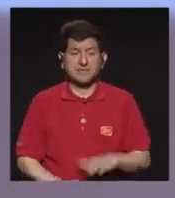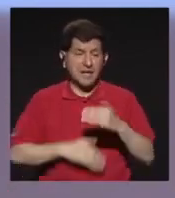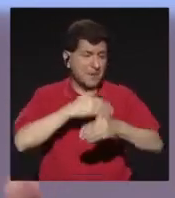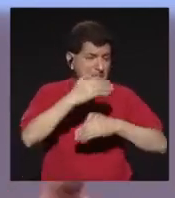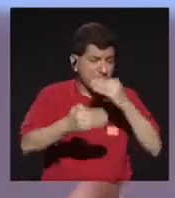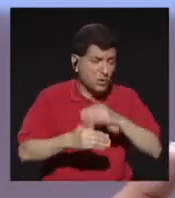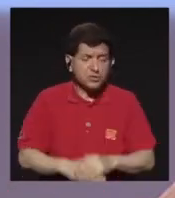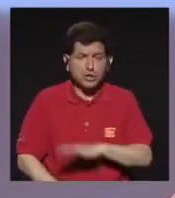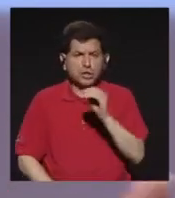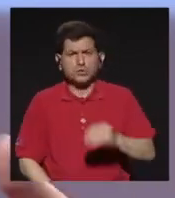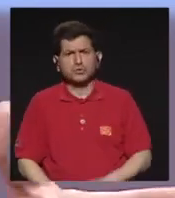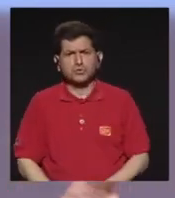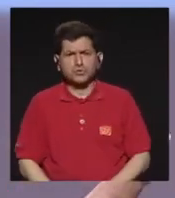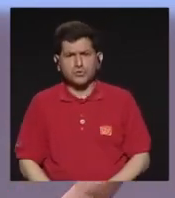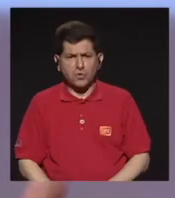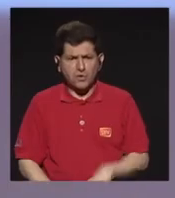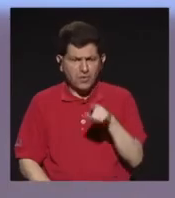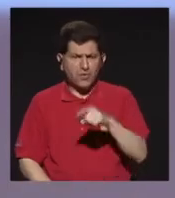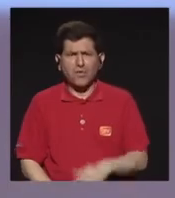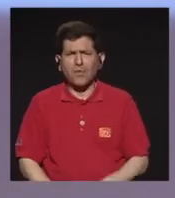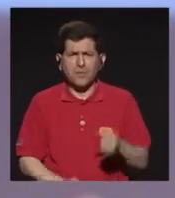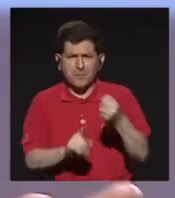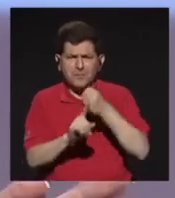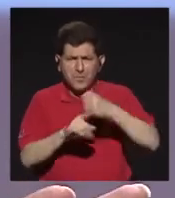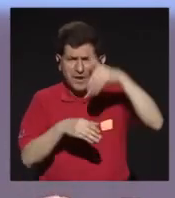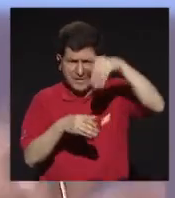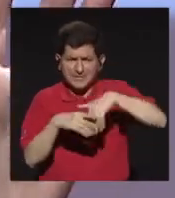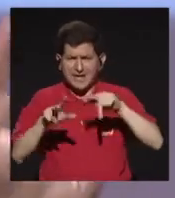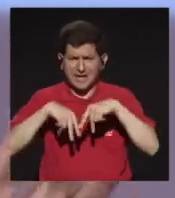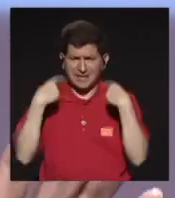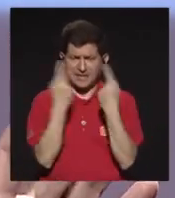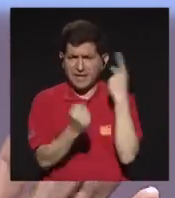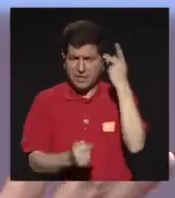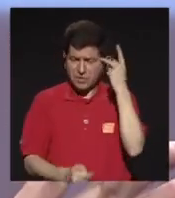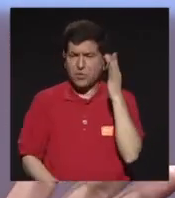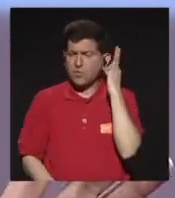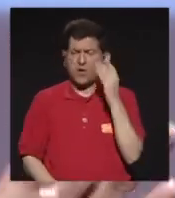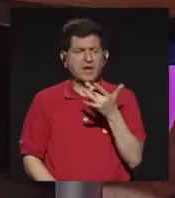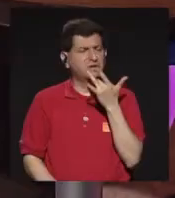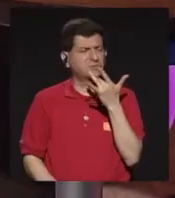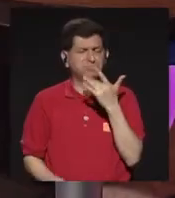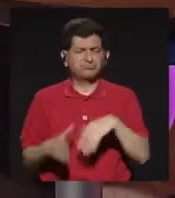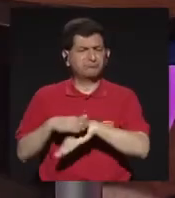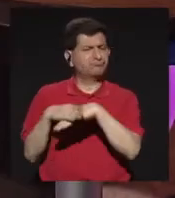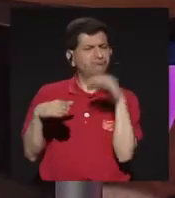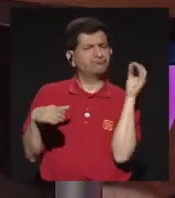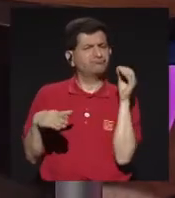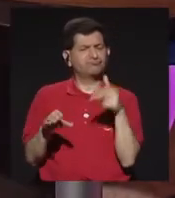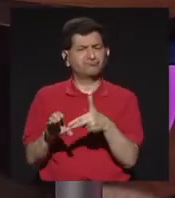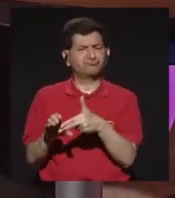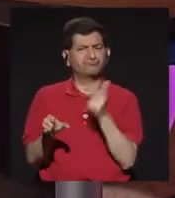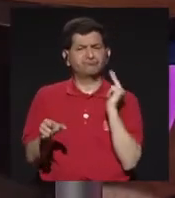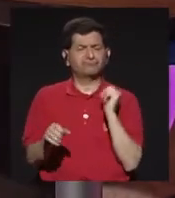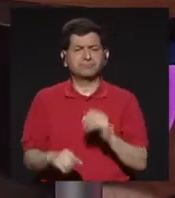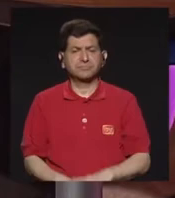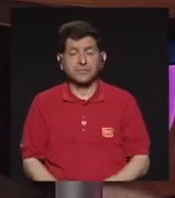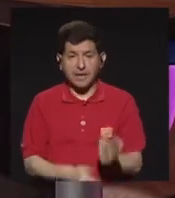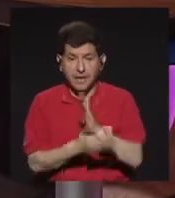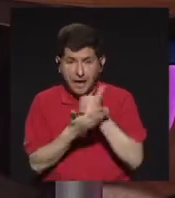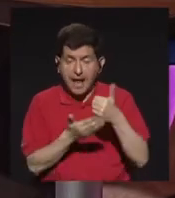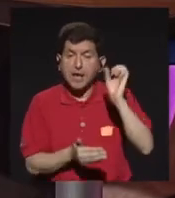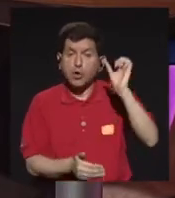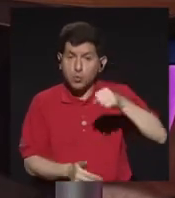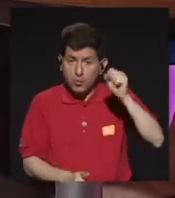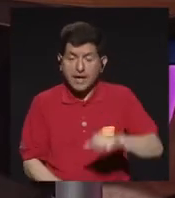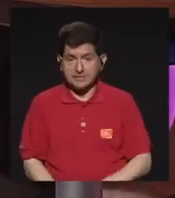las agresiones que hay dentro del partido político, muchas mujeres terminan retirándose. Por eso es que hay algunas que sí,